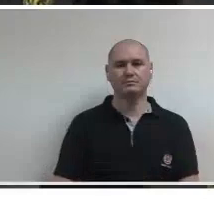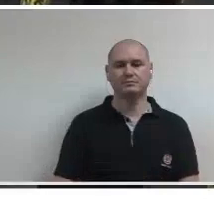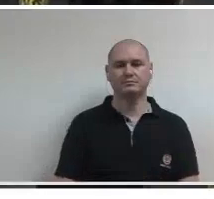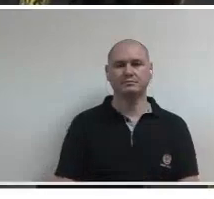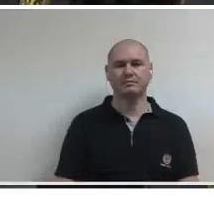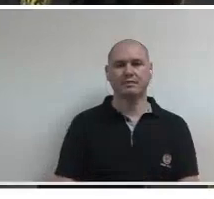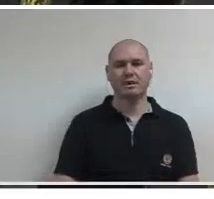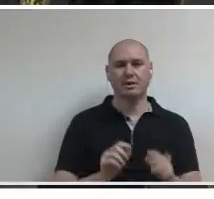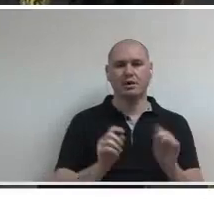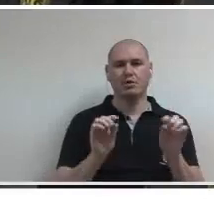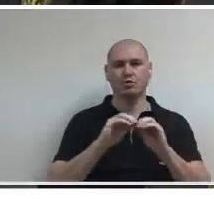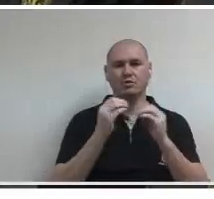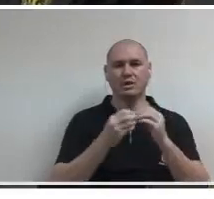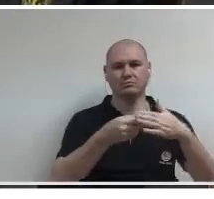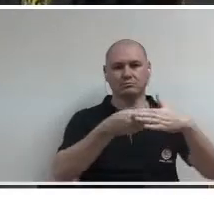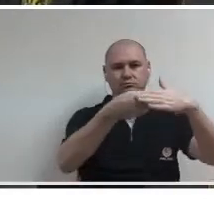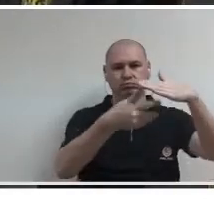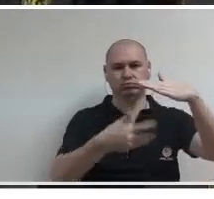de magistrado